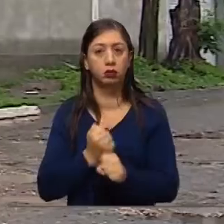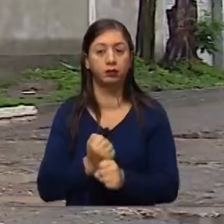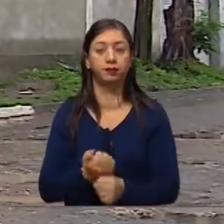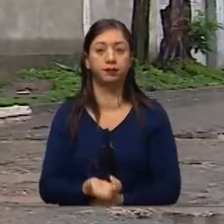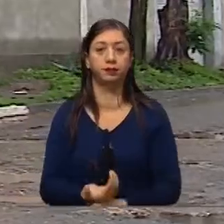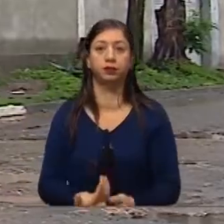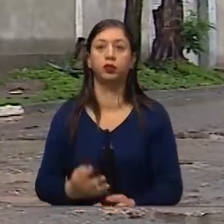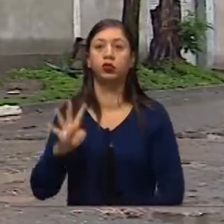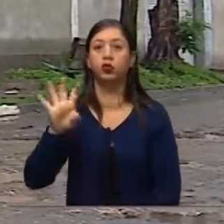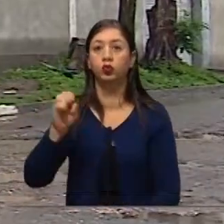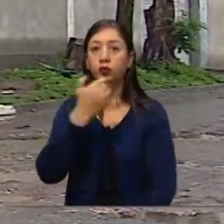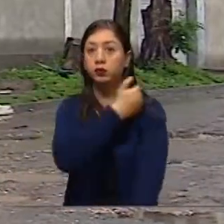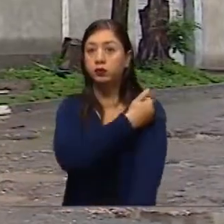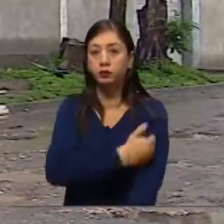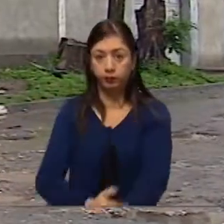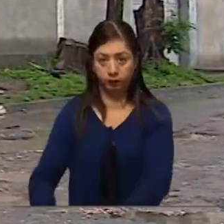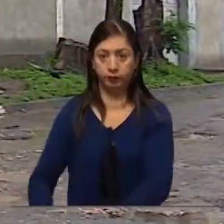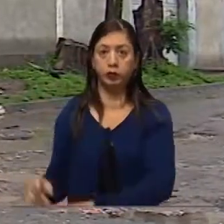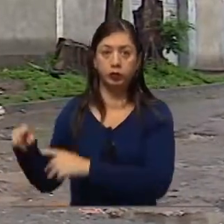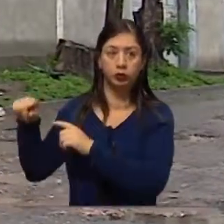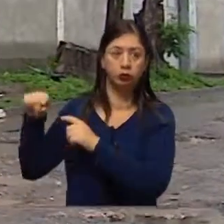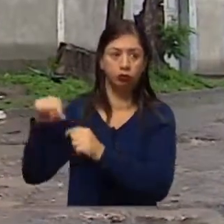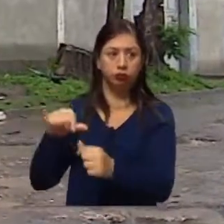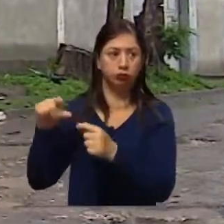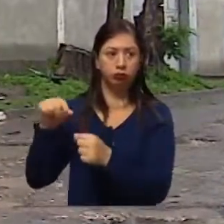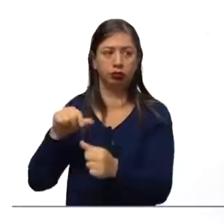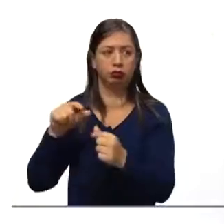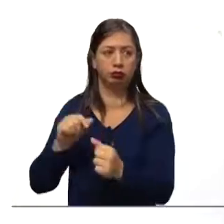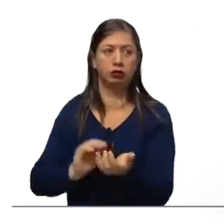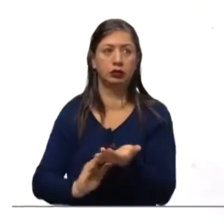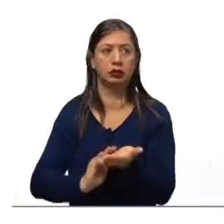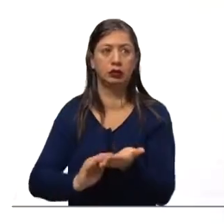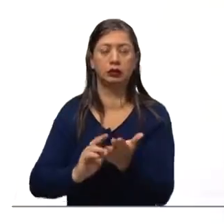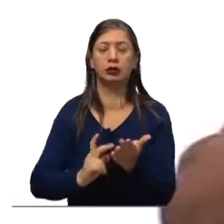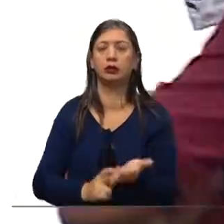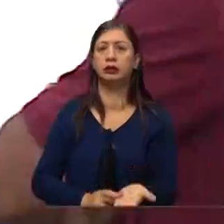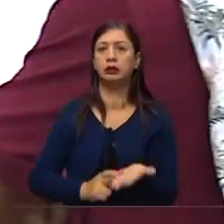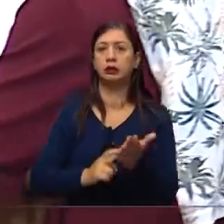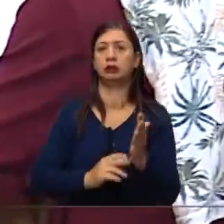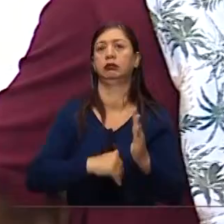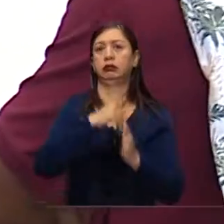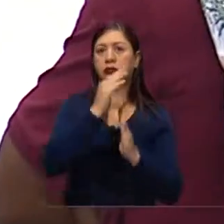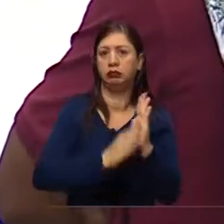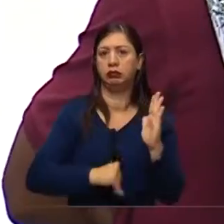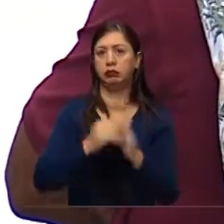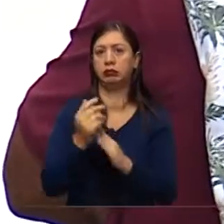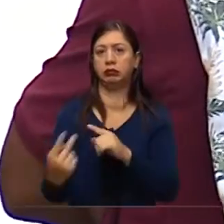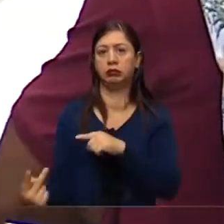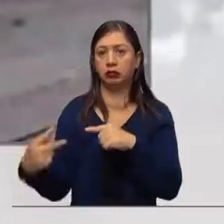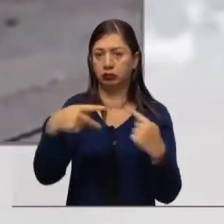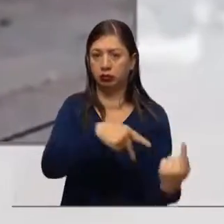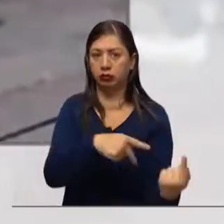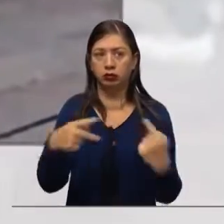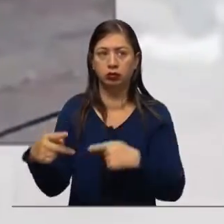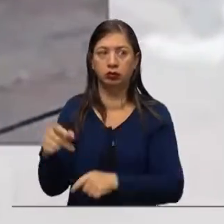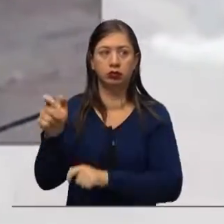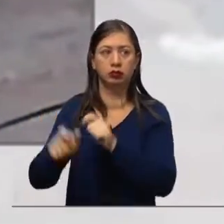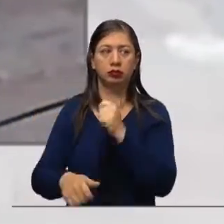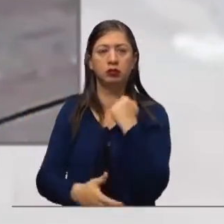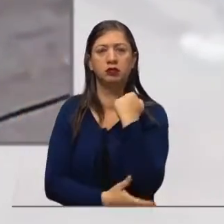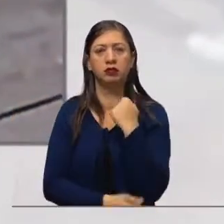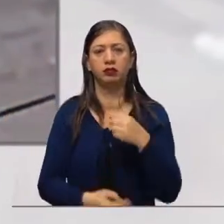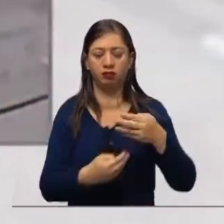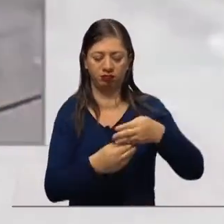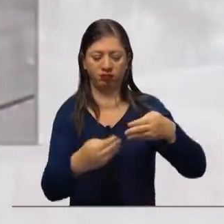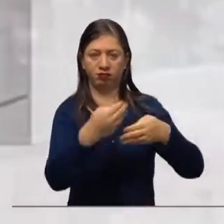Hasta 9 millones de pesos se han invertido en la recuperación de sus fachadas, mientras reciclan los habitantes de calle, raspan